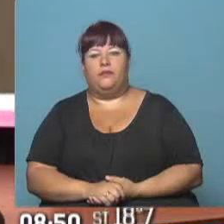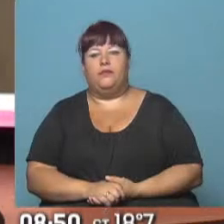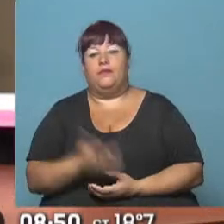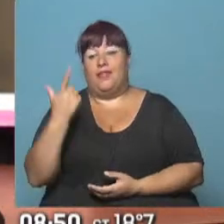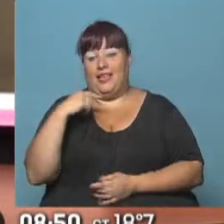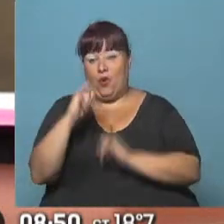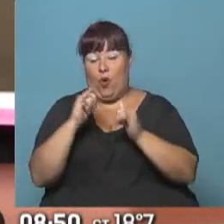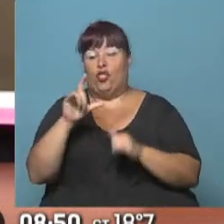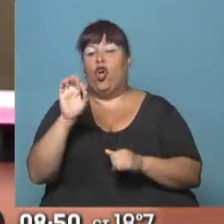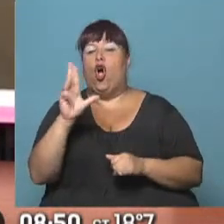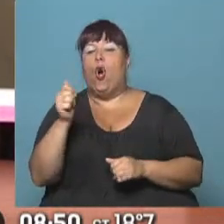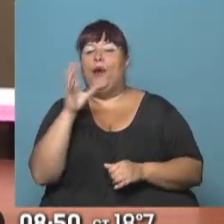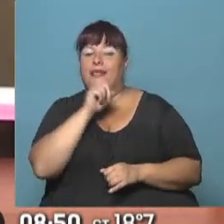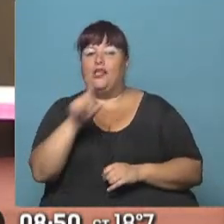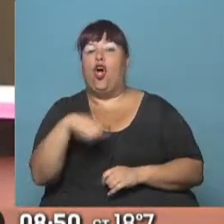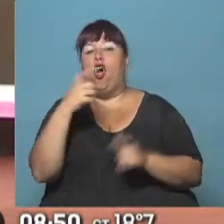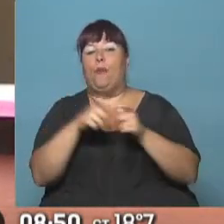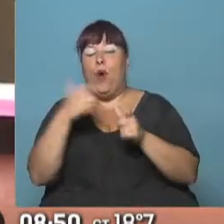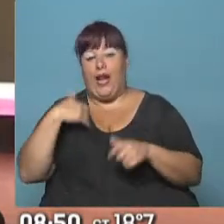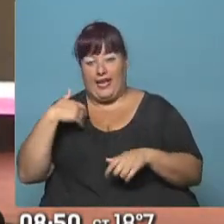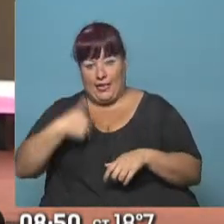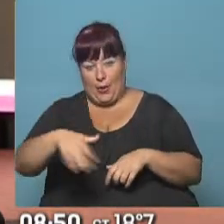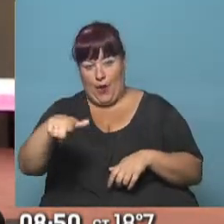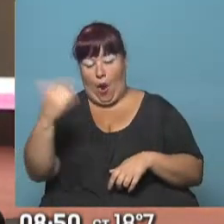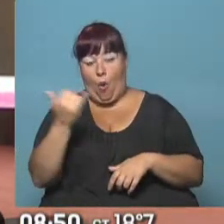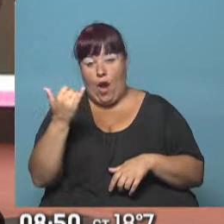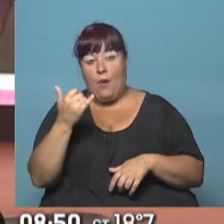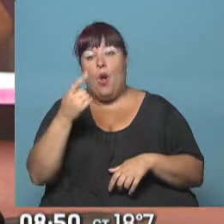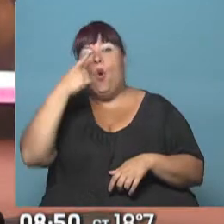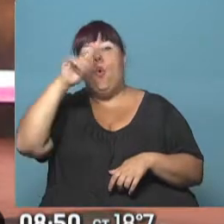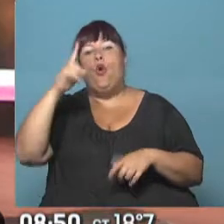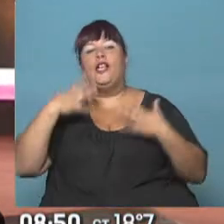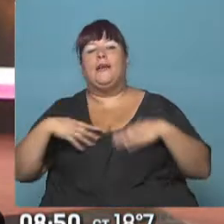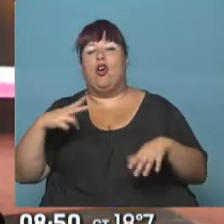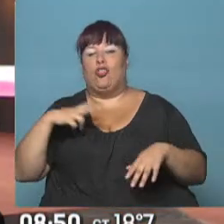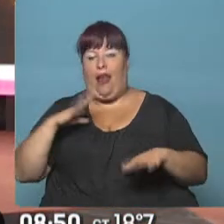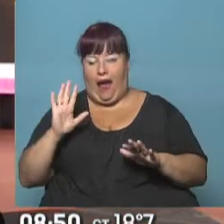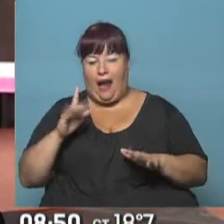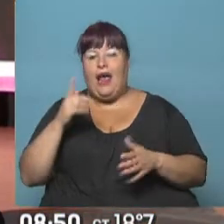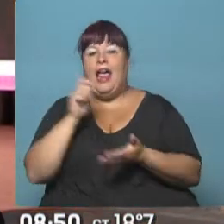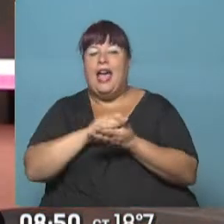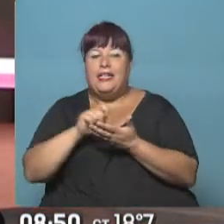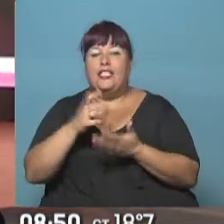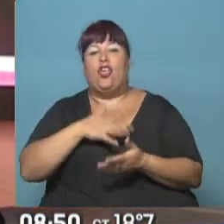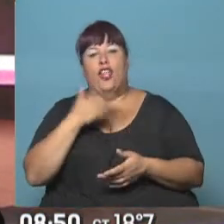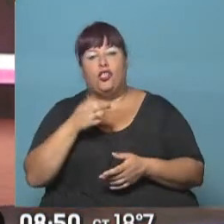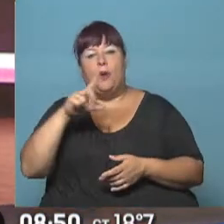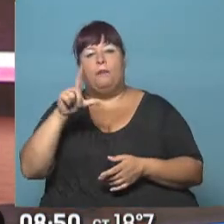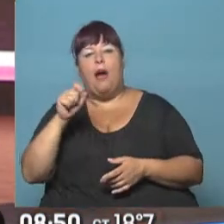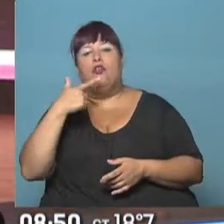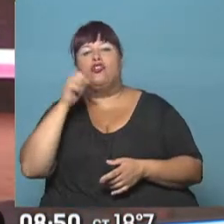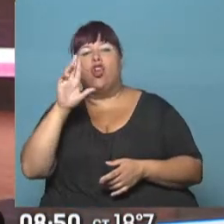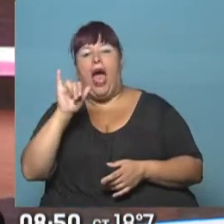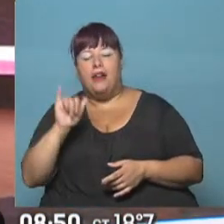Recién hablábamos de La Obra Secreta. Otra película argentina que estrenará este jueves es El Último Traje, escrita y dirigida por Pablo